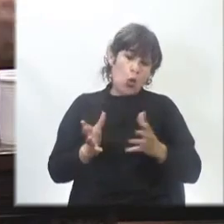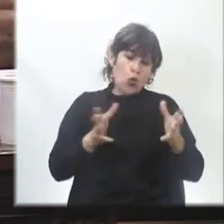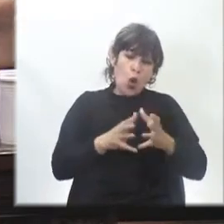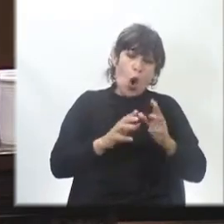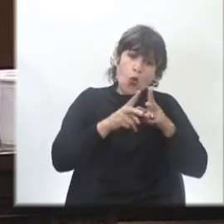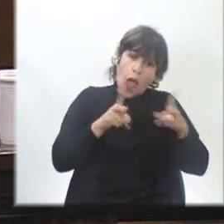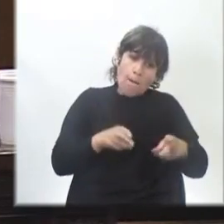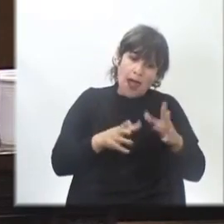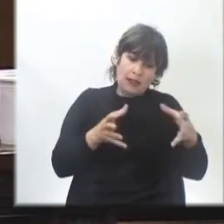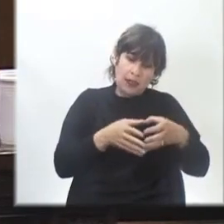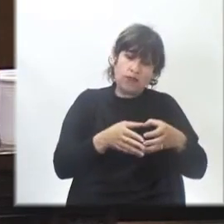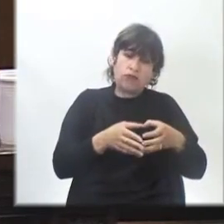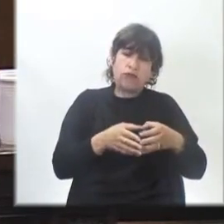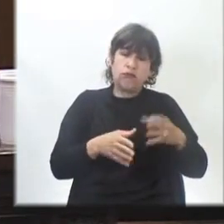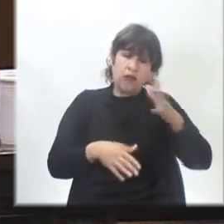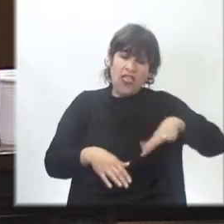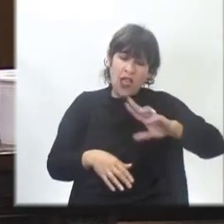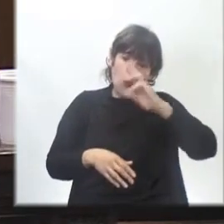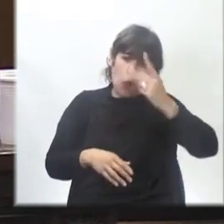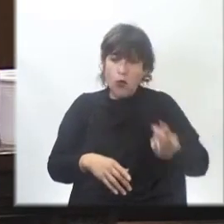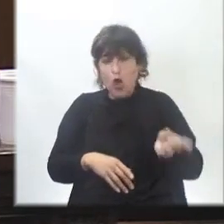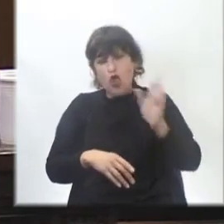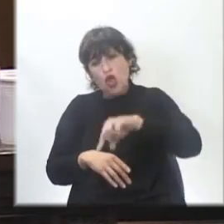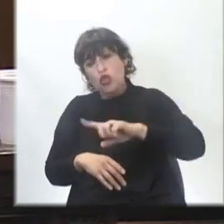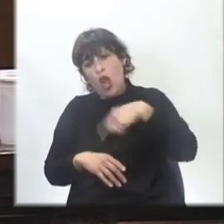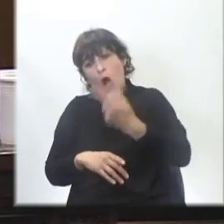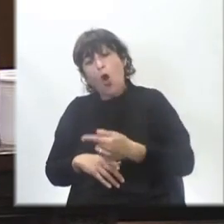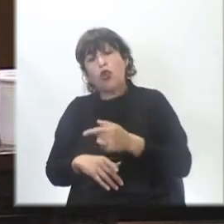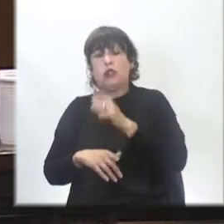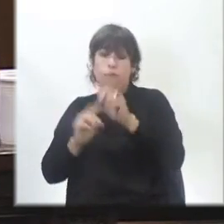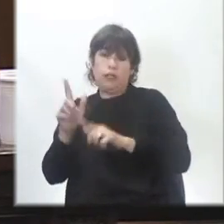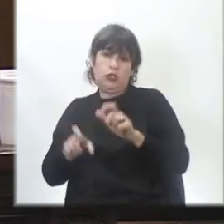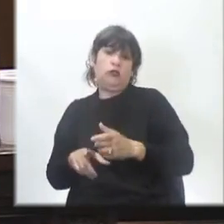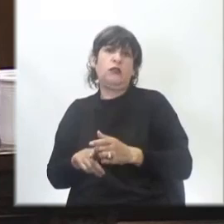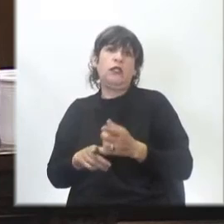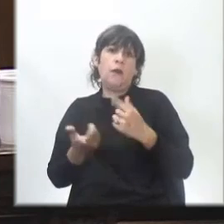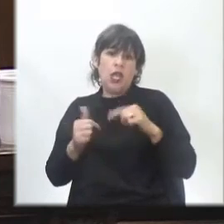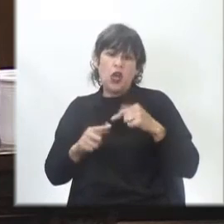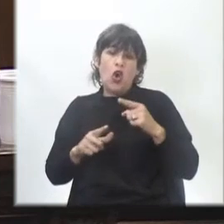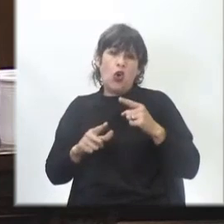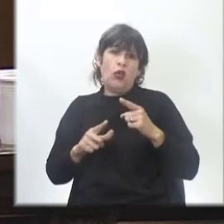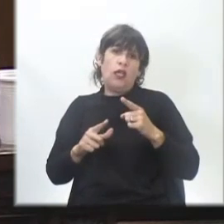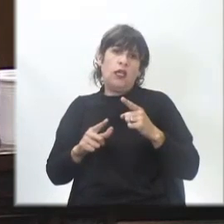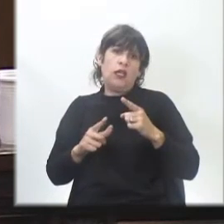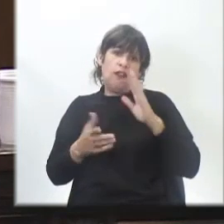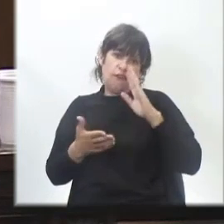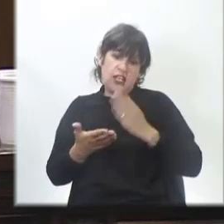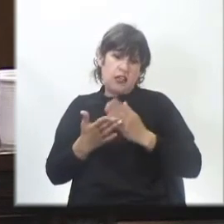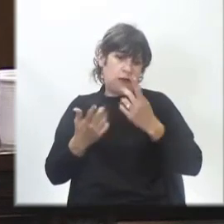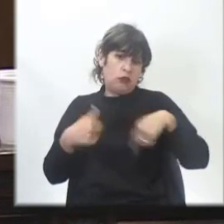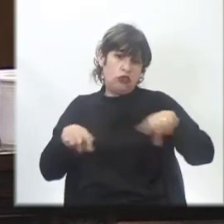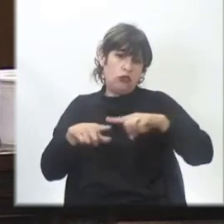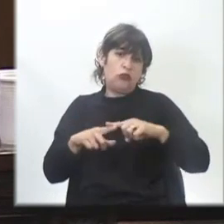otros representan otra, pero en definitiva eso es lo que está de fondo.